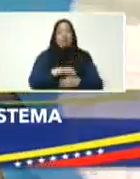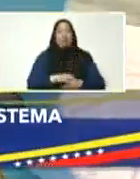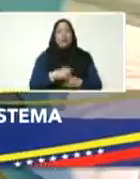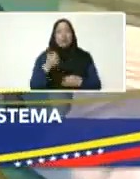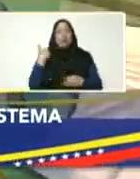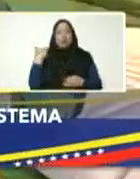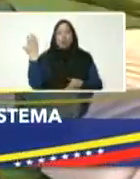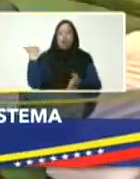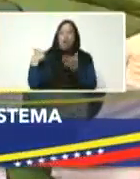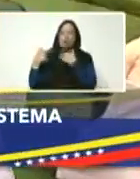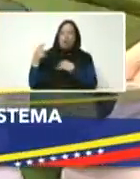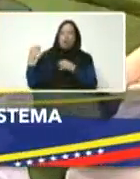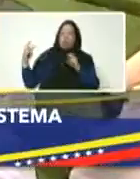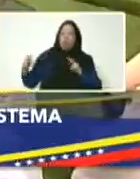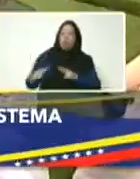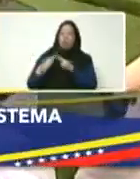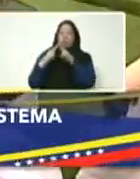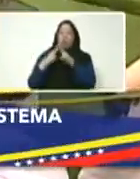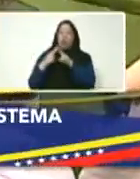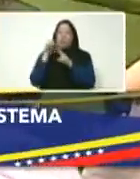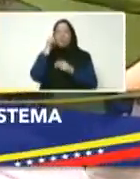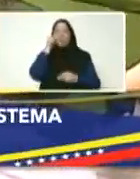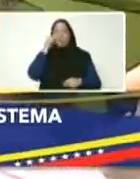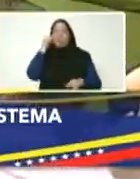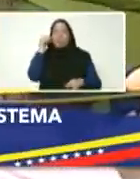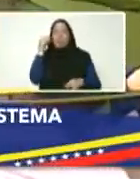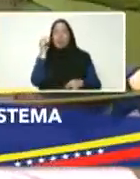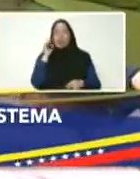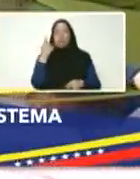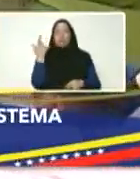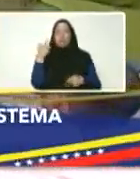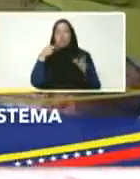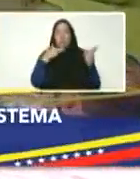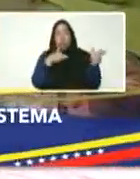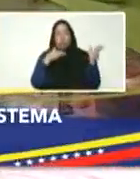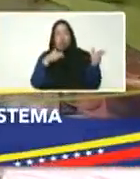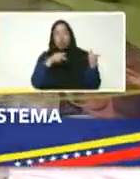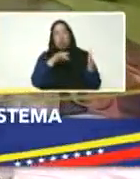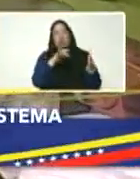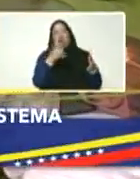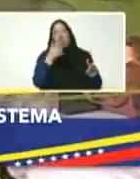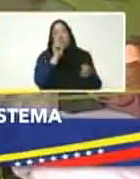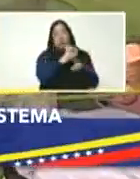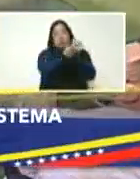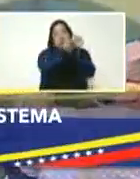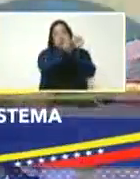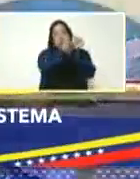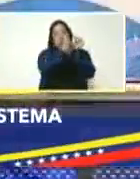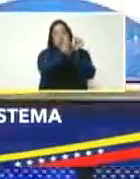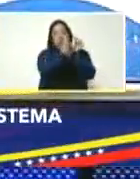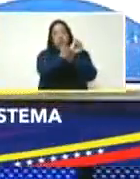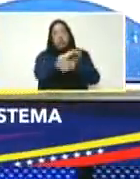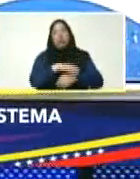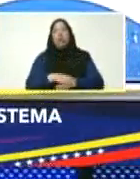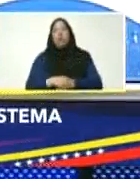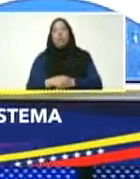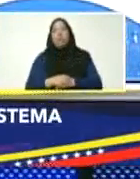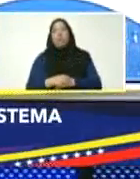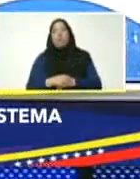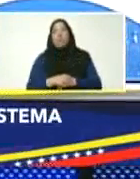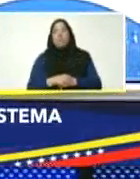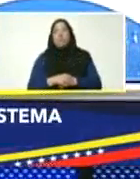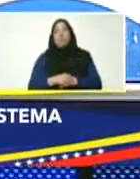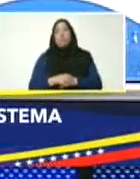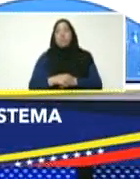morado. Sí. El Catire, que lo asesinaron en Yumare. El Catire morado.